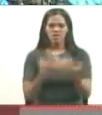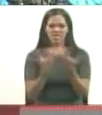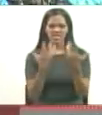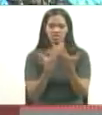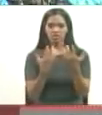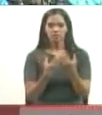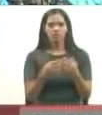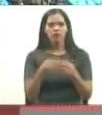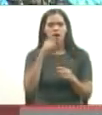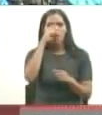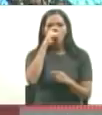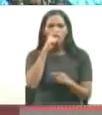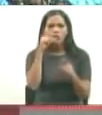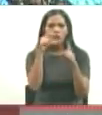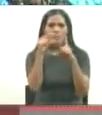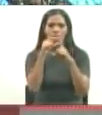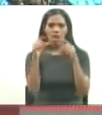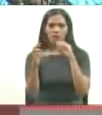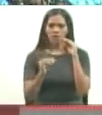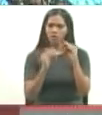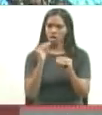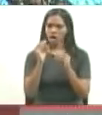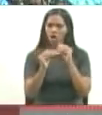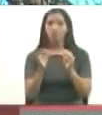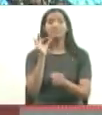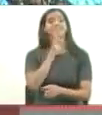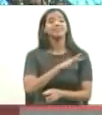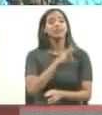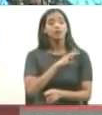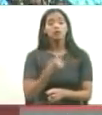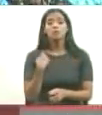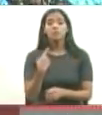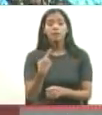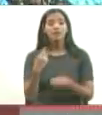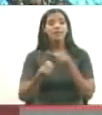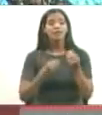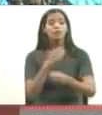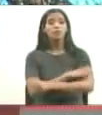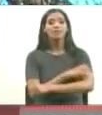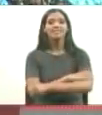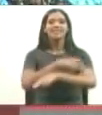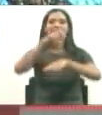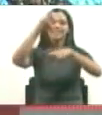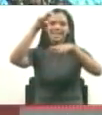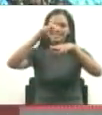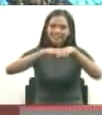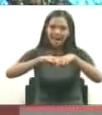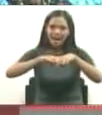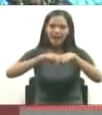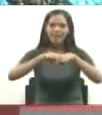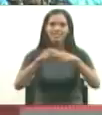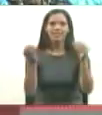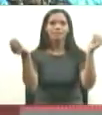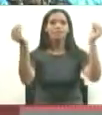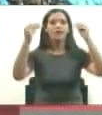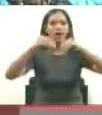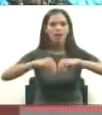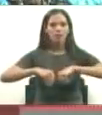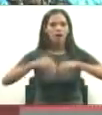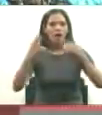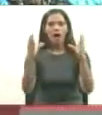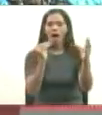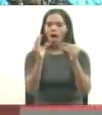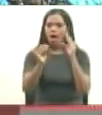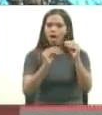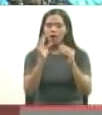Odian la palabra diálogo. Señores, lo primero que tiene que hacer la oposición es sentarse entre ellos a hablar